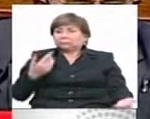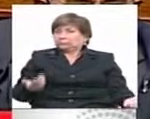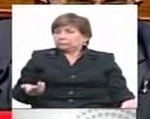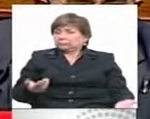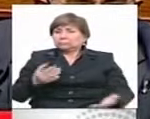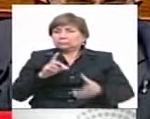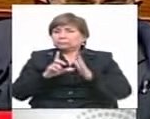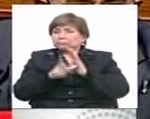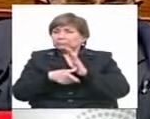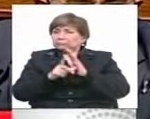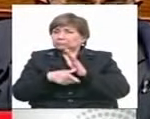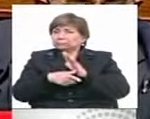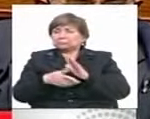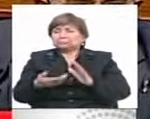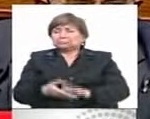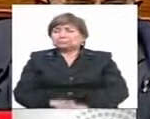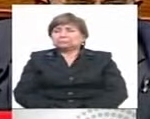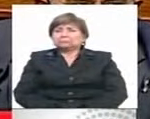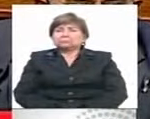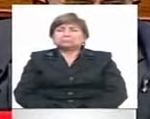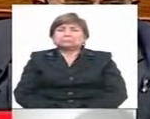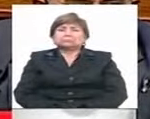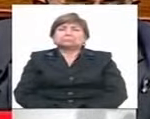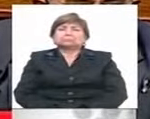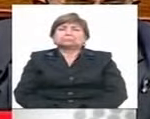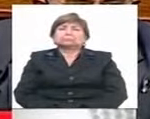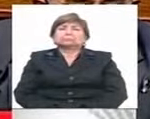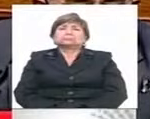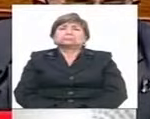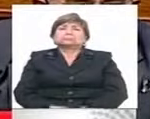Luego, la ley